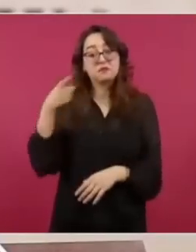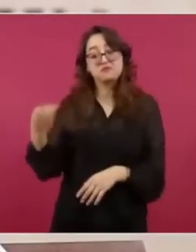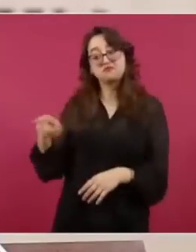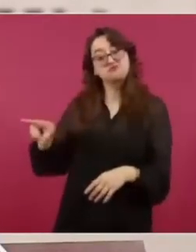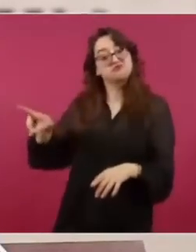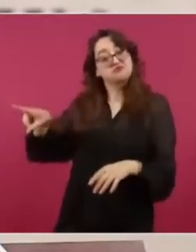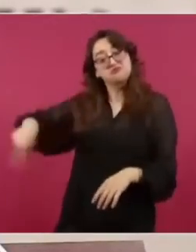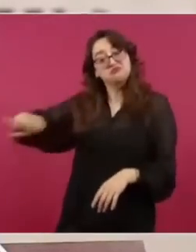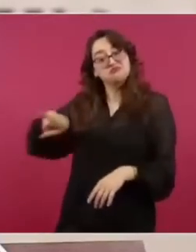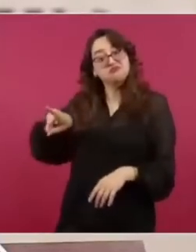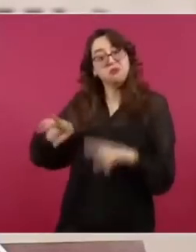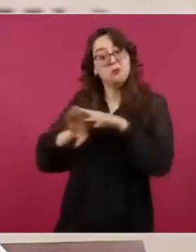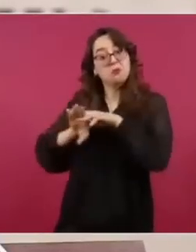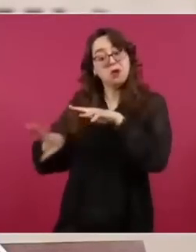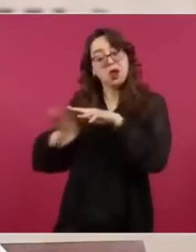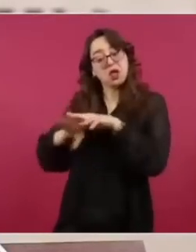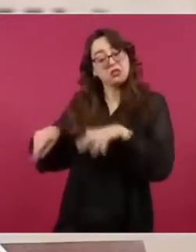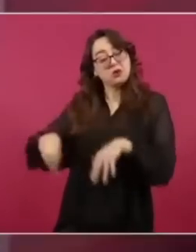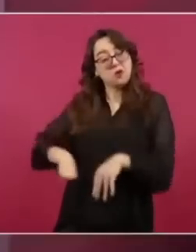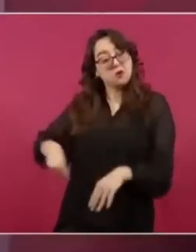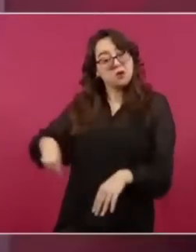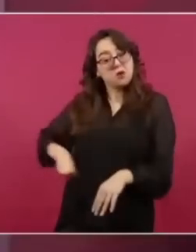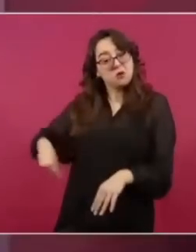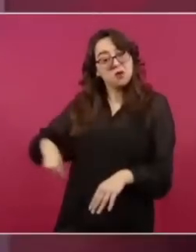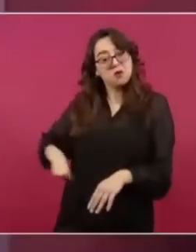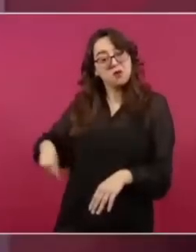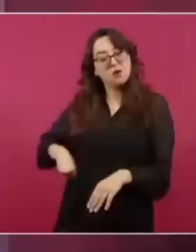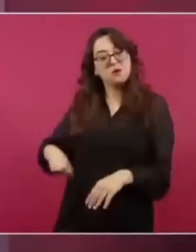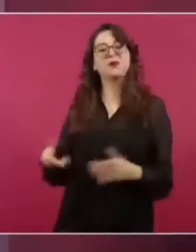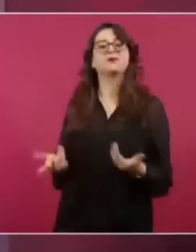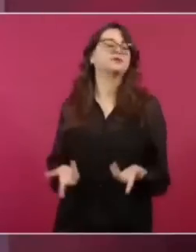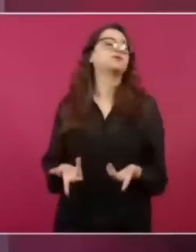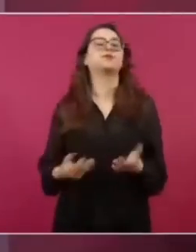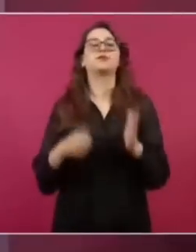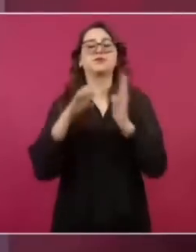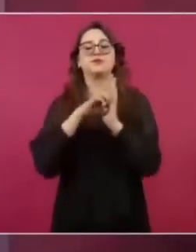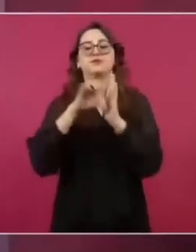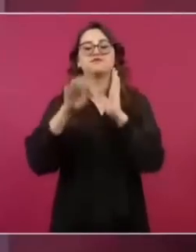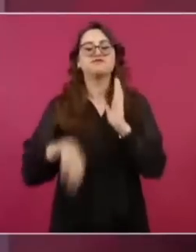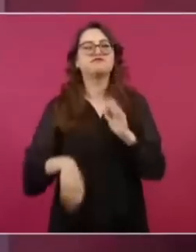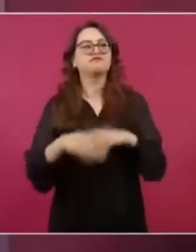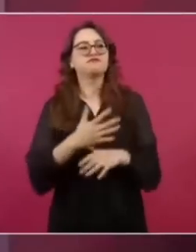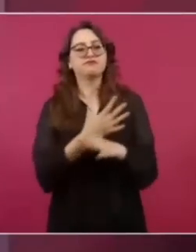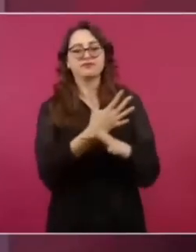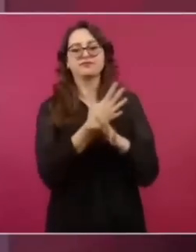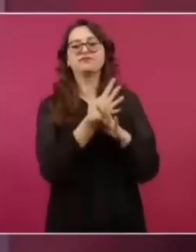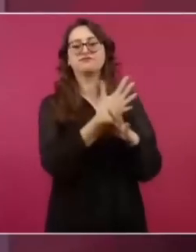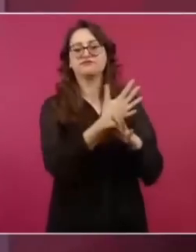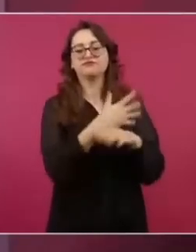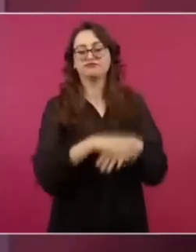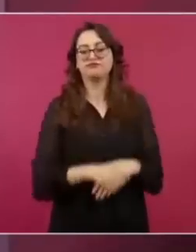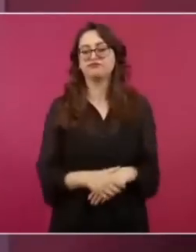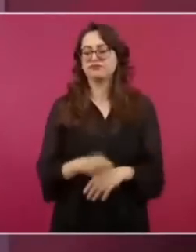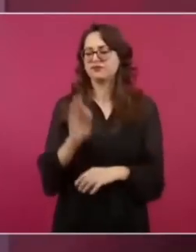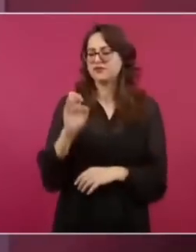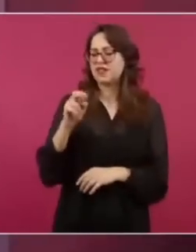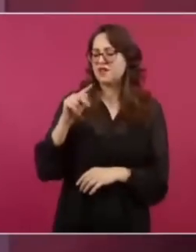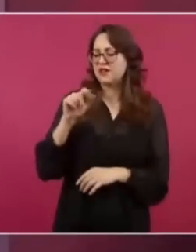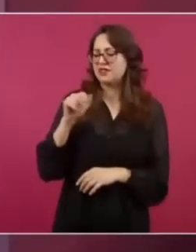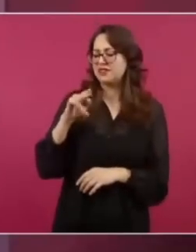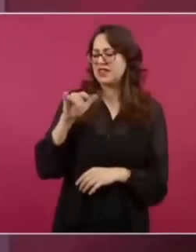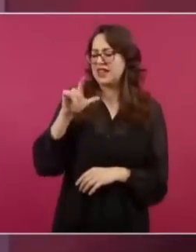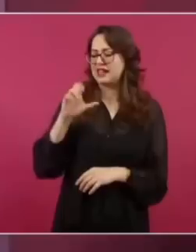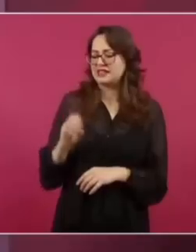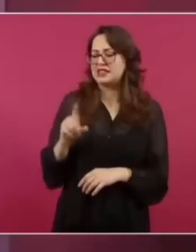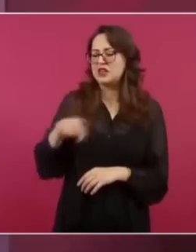migrantes hay una serie de mentiras que dicen por ejemplo los migrantes son los que traen el fentanilo saben ustedes Cuántos migrantes